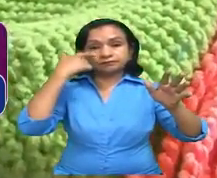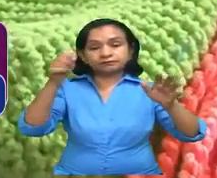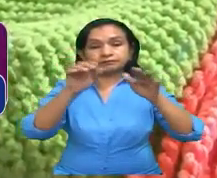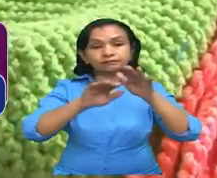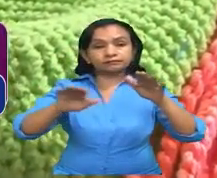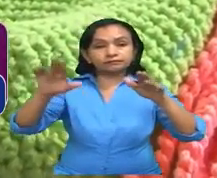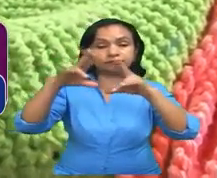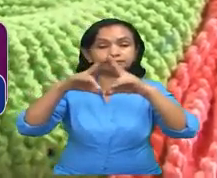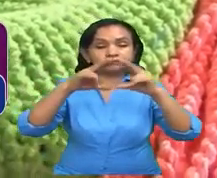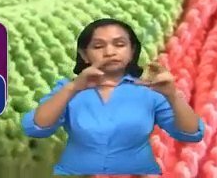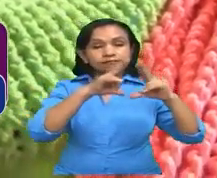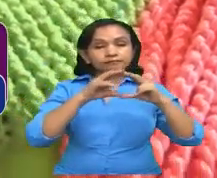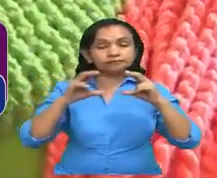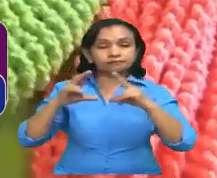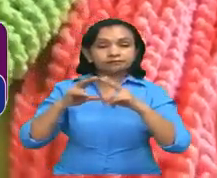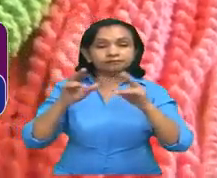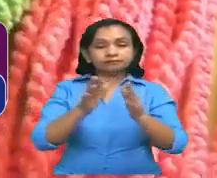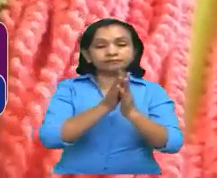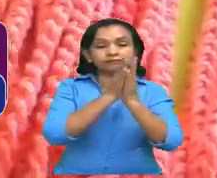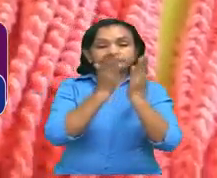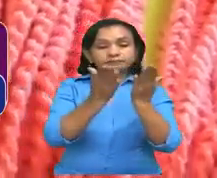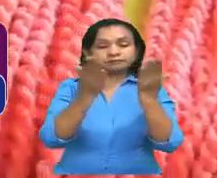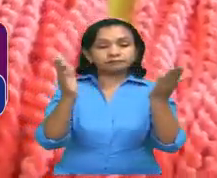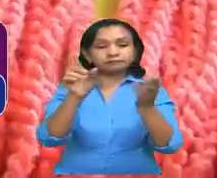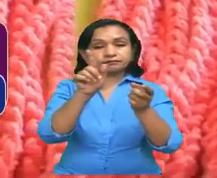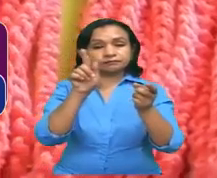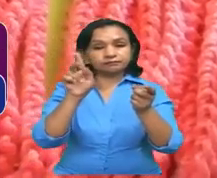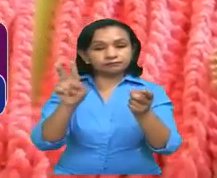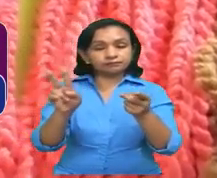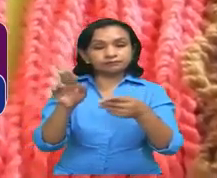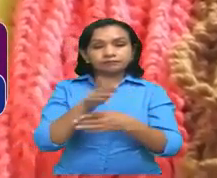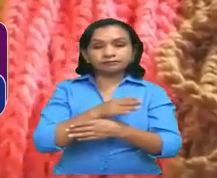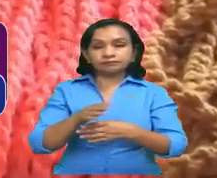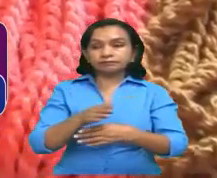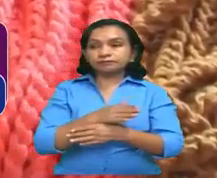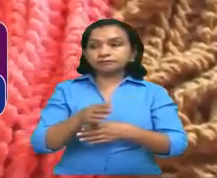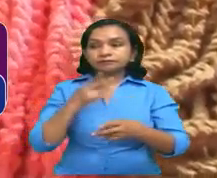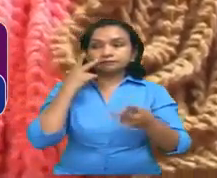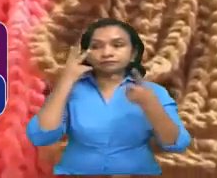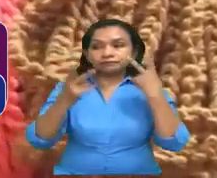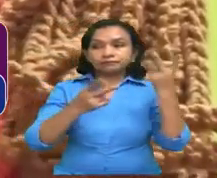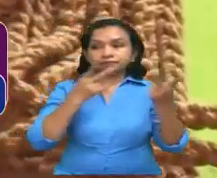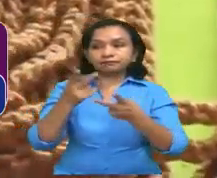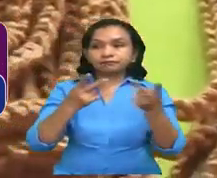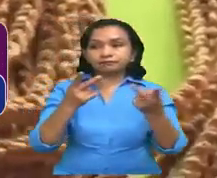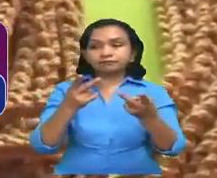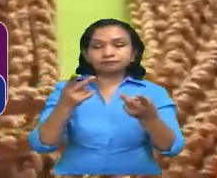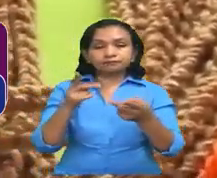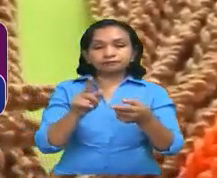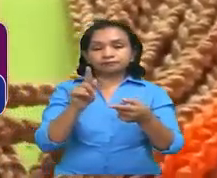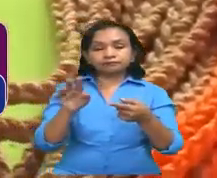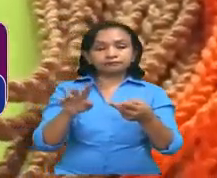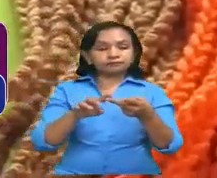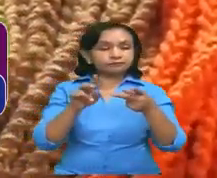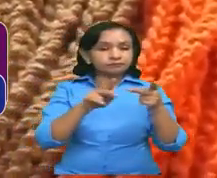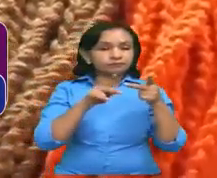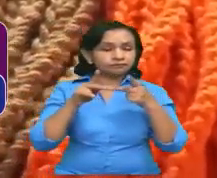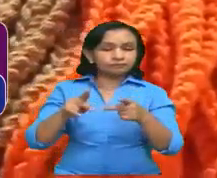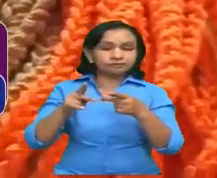medios de comunicación internacionales que nos visitaron son sumamente importantes, ya que a través de ellos vamos a tener una repercusión a